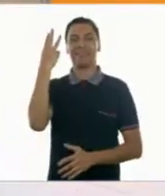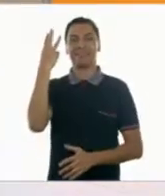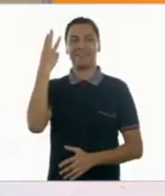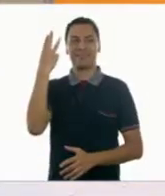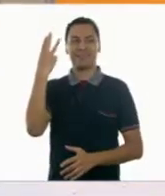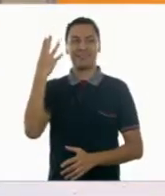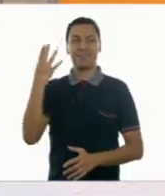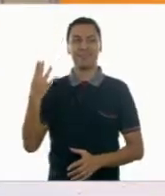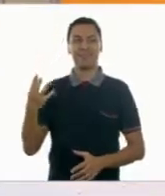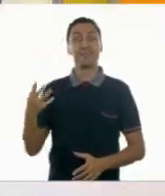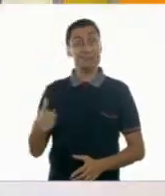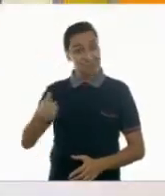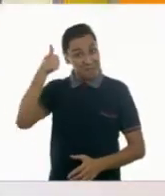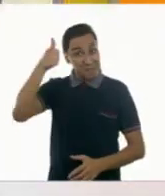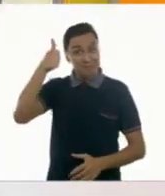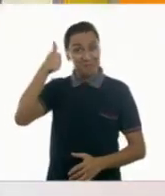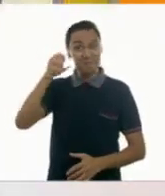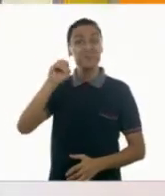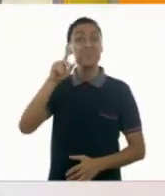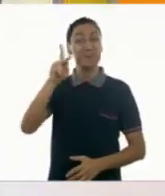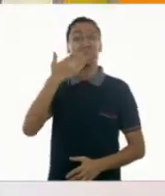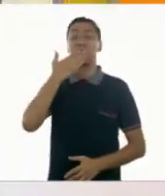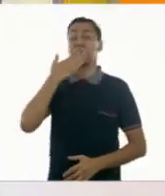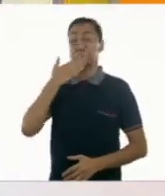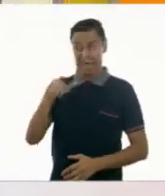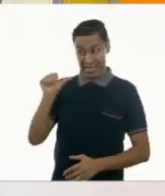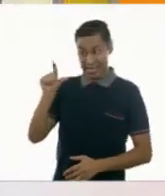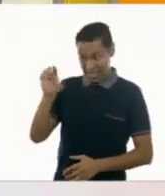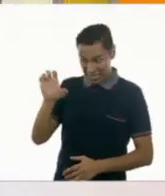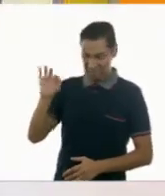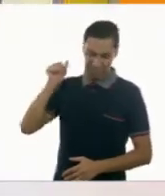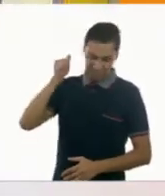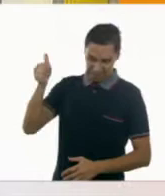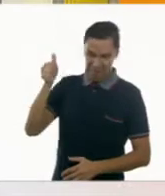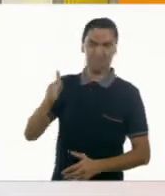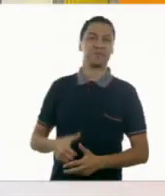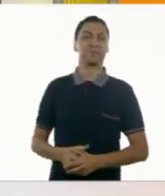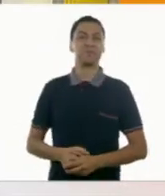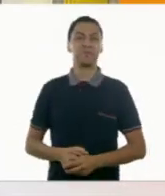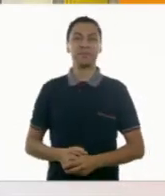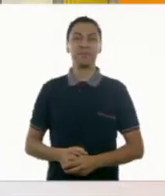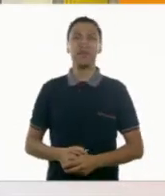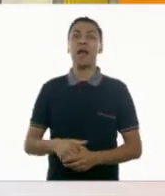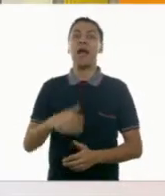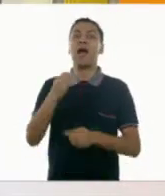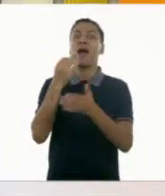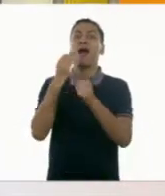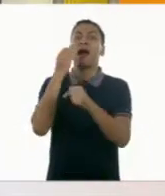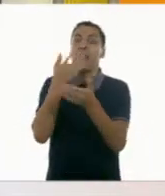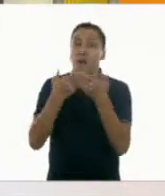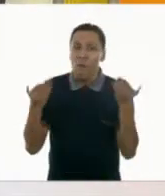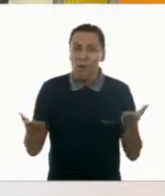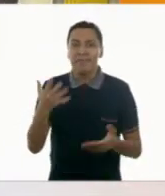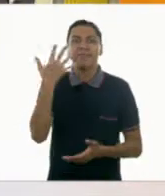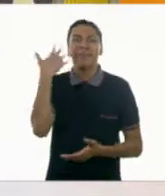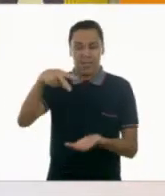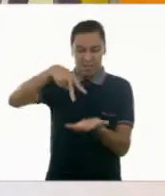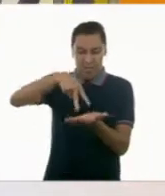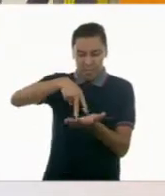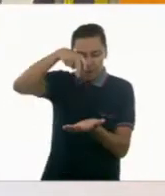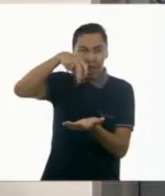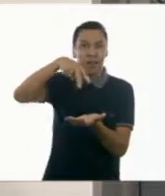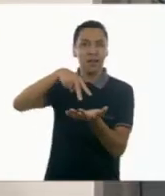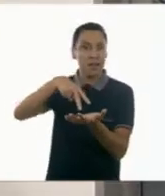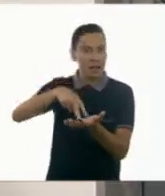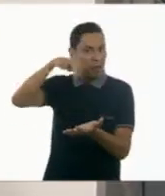2, 3. Ok, muy bien, Ale. Lo logré. Ahora, 10 saltos. ¿10? 10